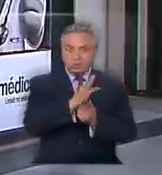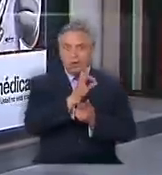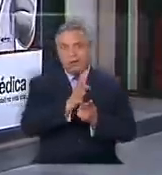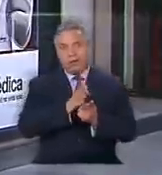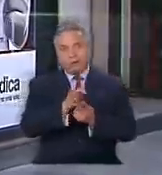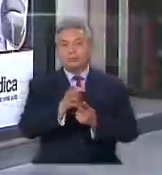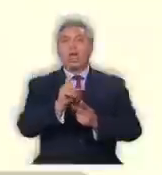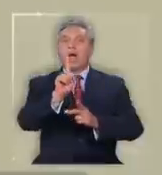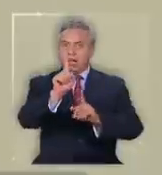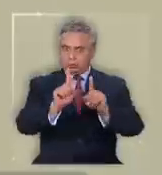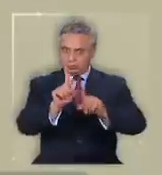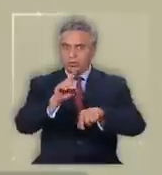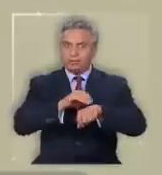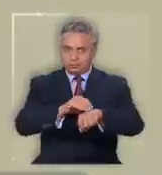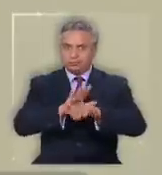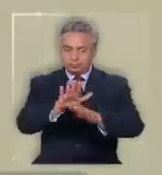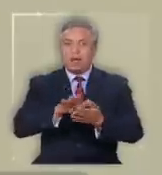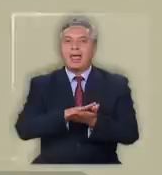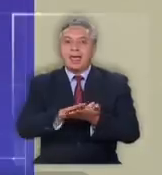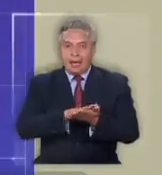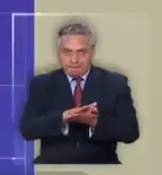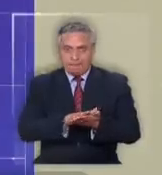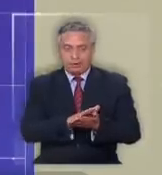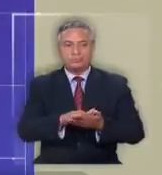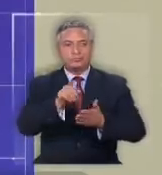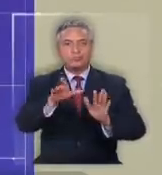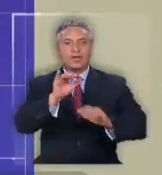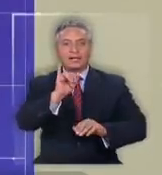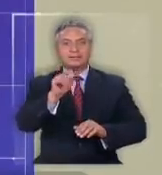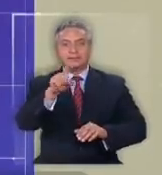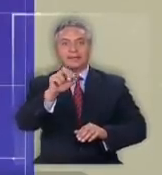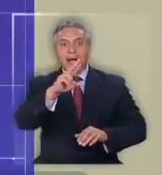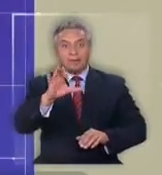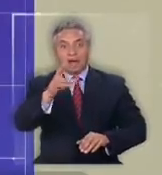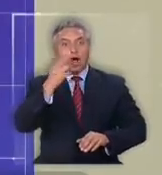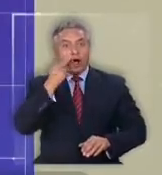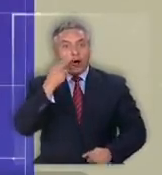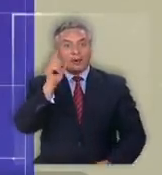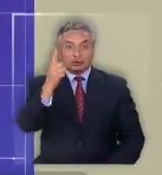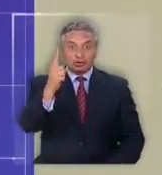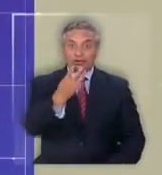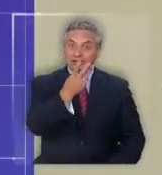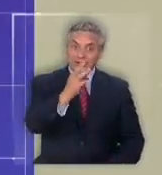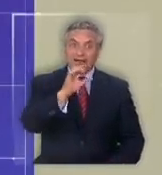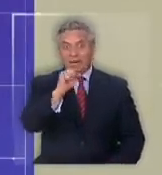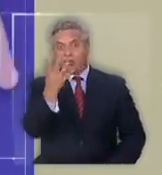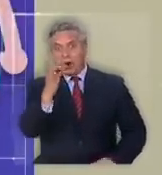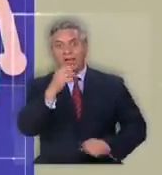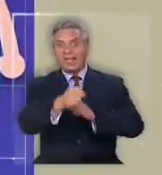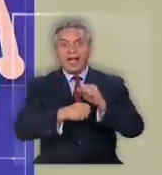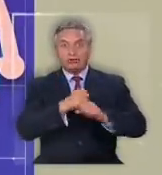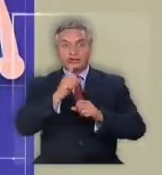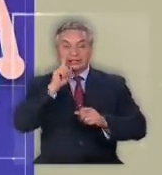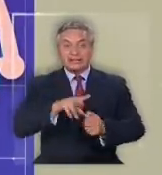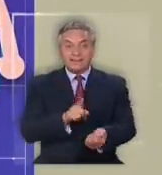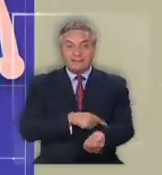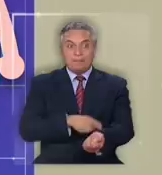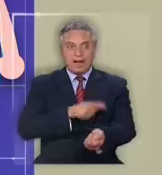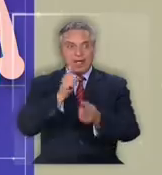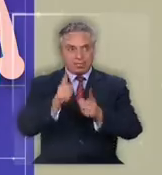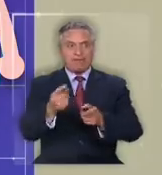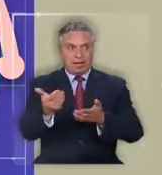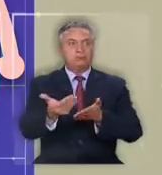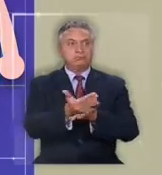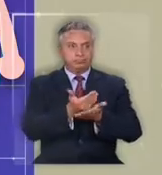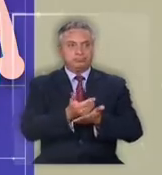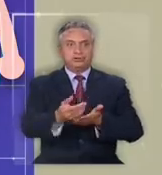algunas recomendaciones. Por ejemplo, para poder acceder a un plan de ISAPRE, un hombre soltero entre 30 y 40 años sin cargas debe ganar un sueldo